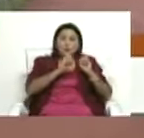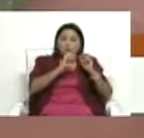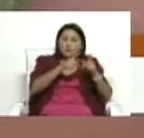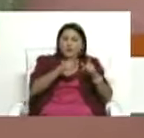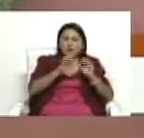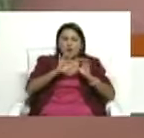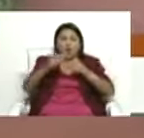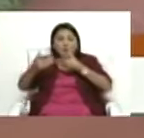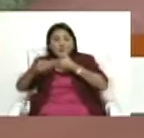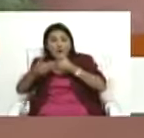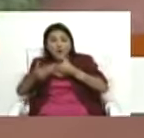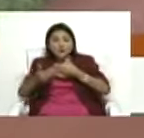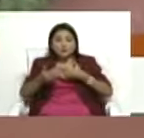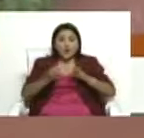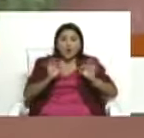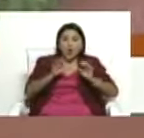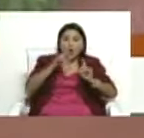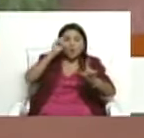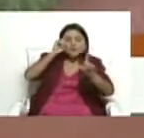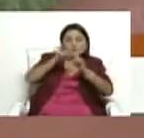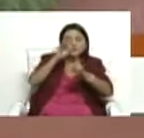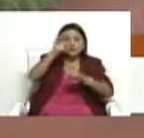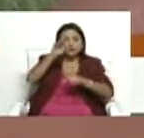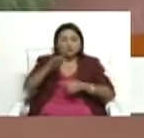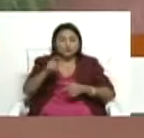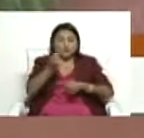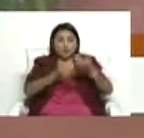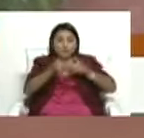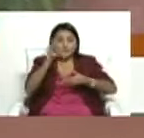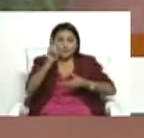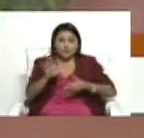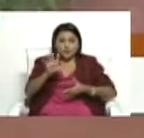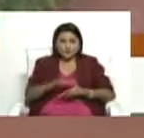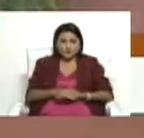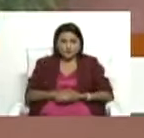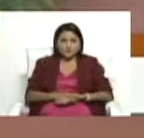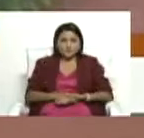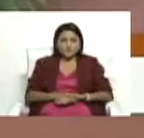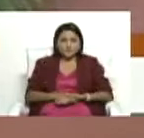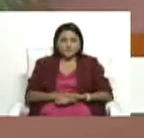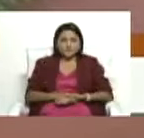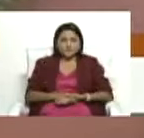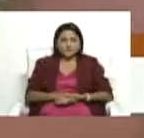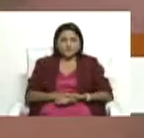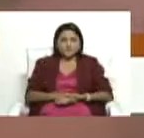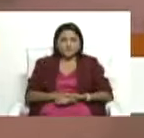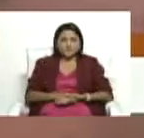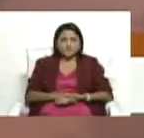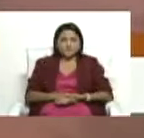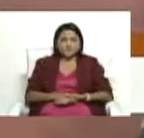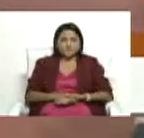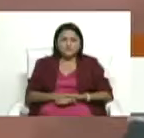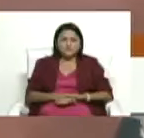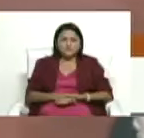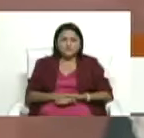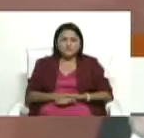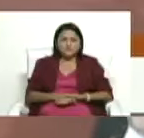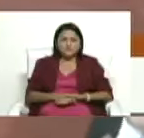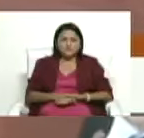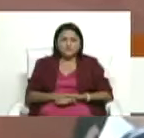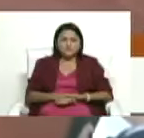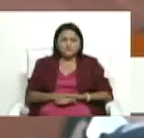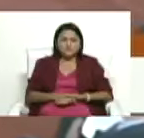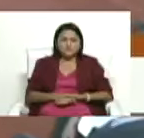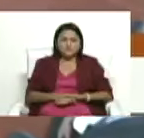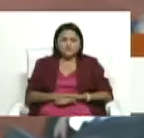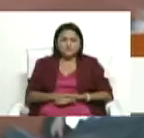oportunidades, los desafíos que tiene la economía de Venezuela en este proceso de crecimiento actual, los temas de nuestras trabajadoras y